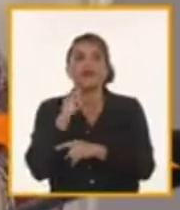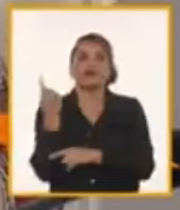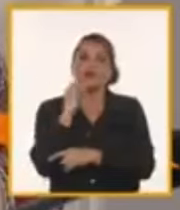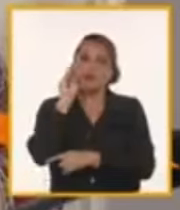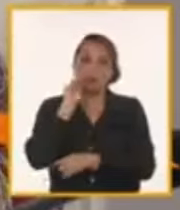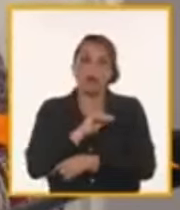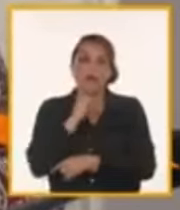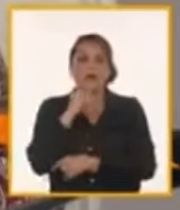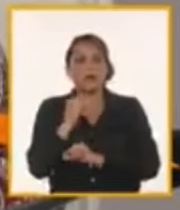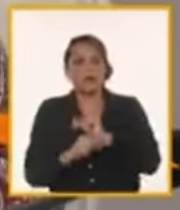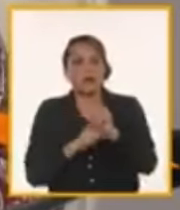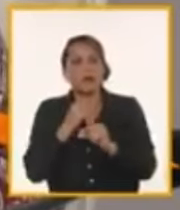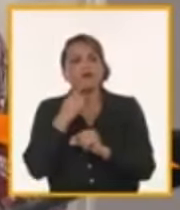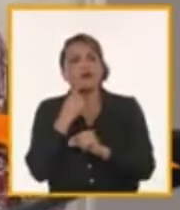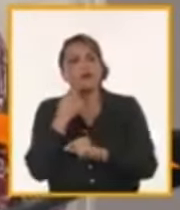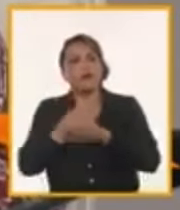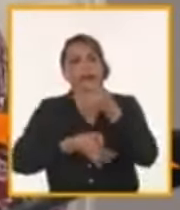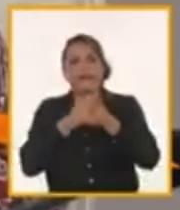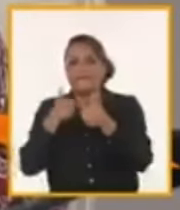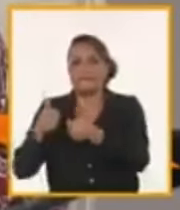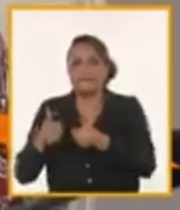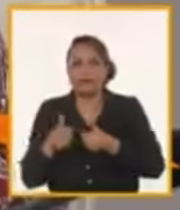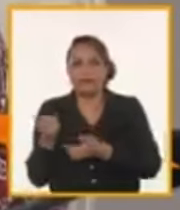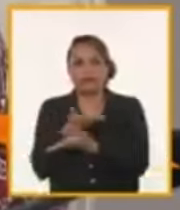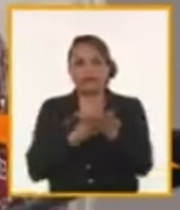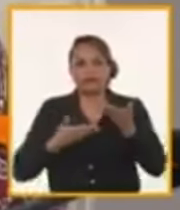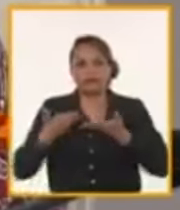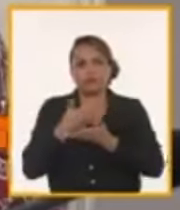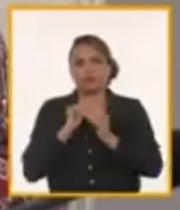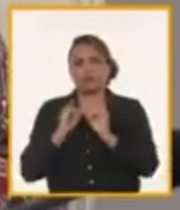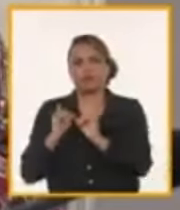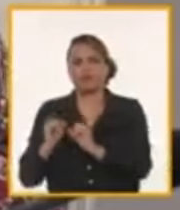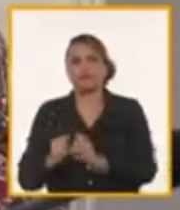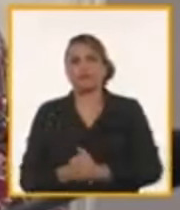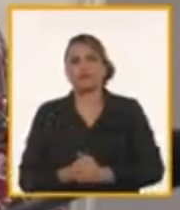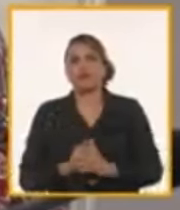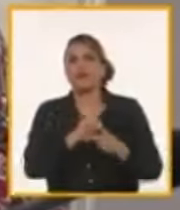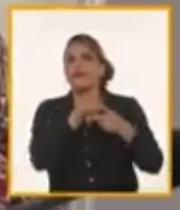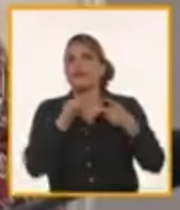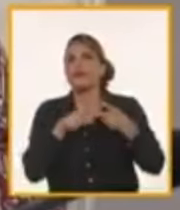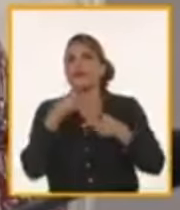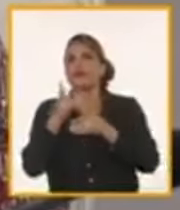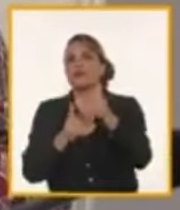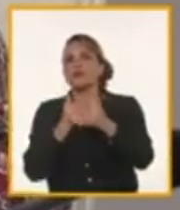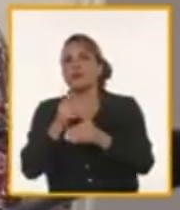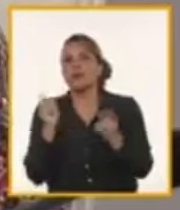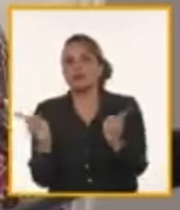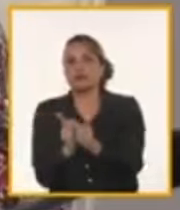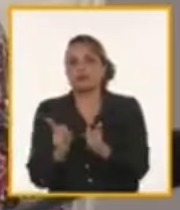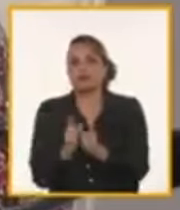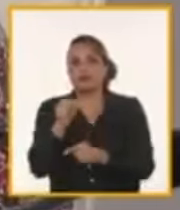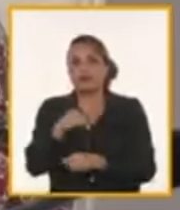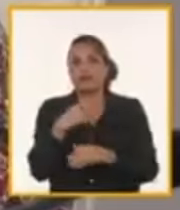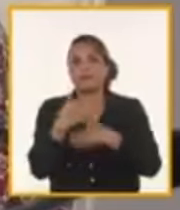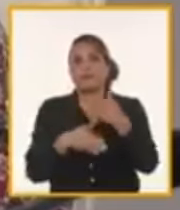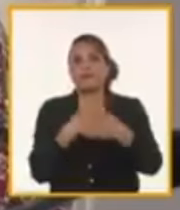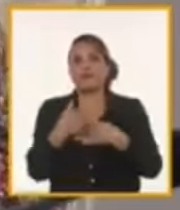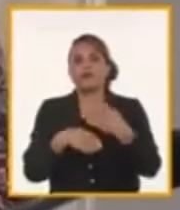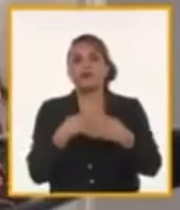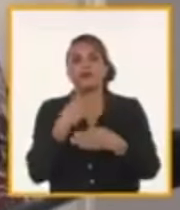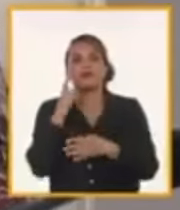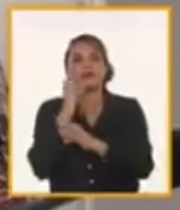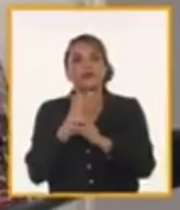debemos siempre compartir realmente los dos procesos en los que voy a tratar de resumir que son los procesos de ciencia tecnología